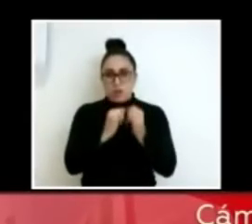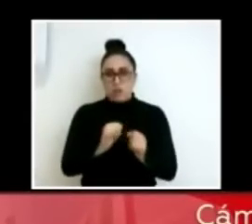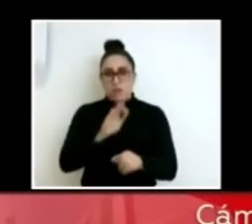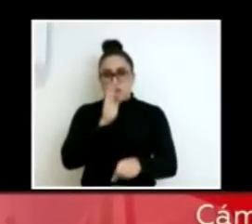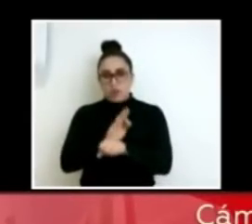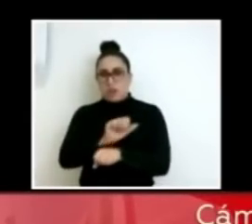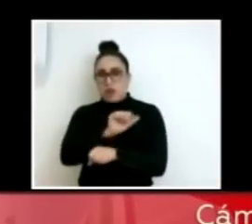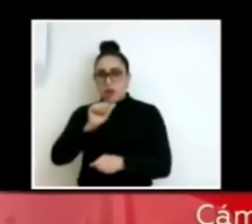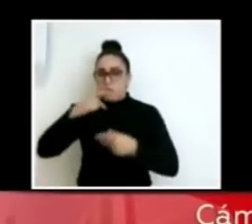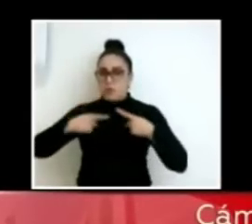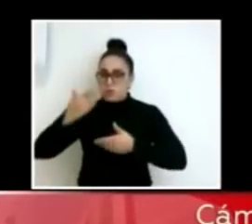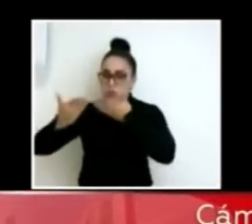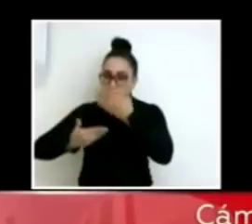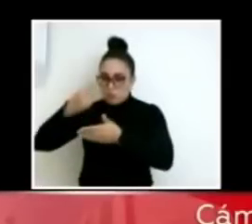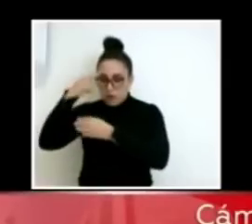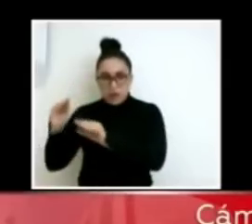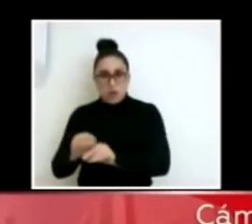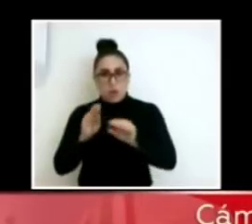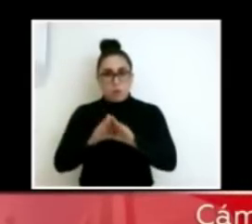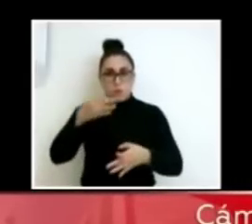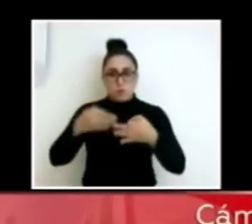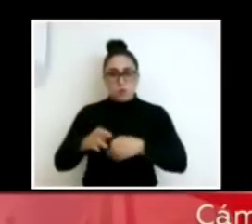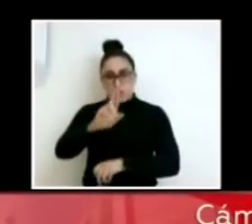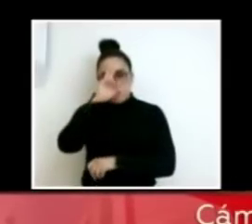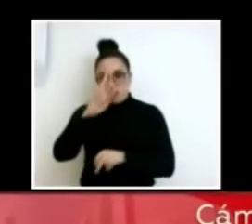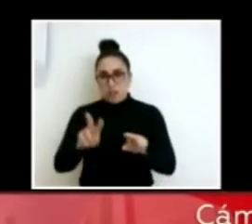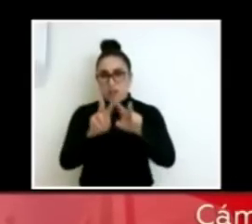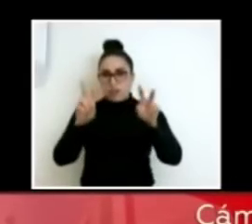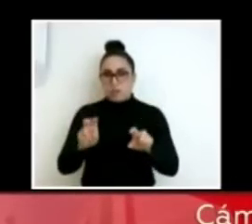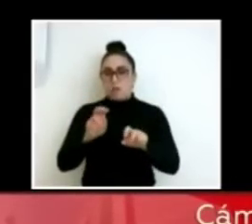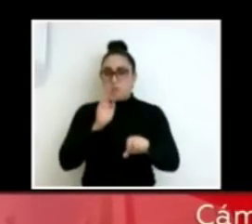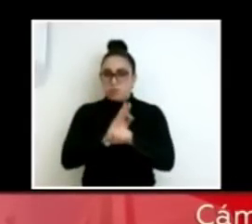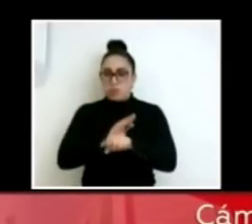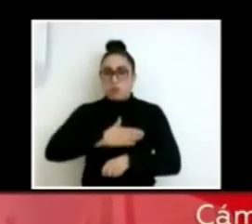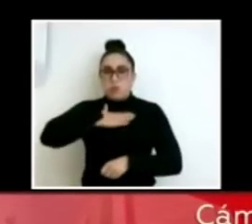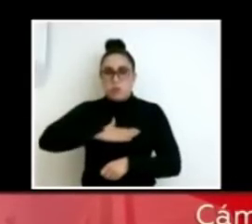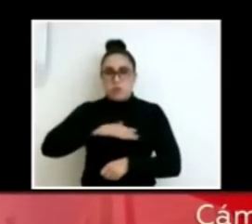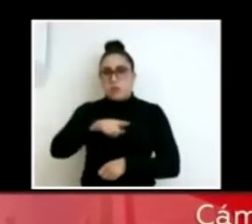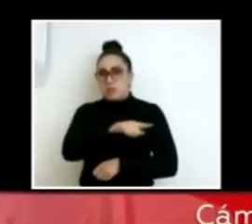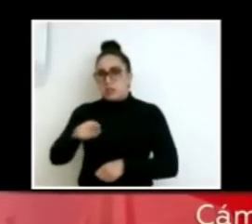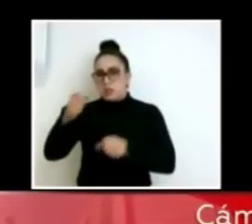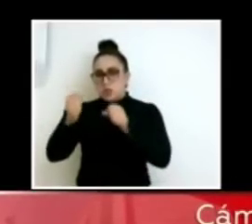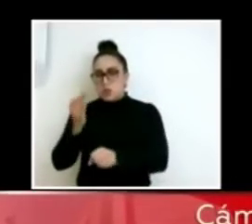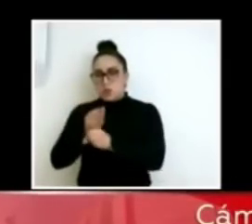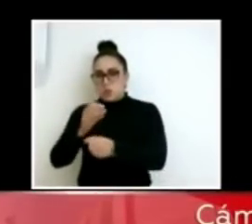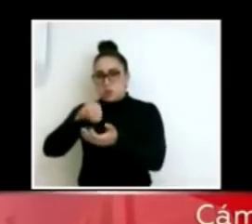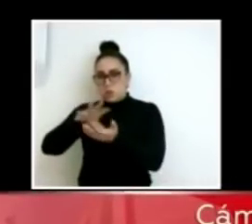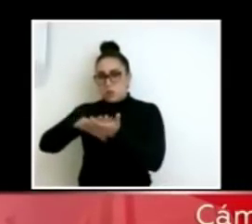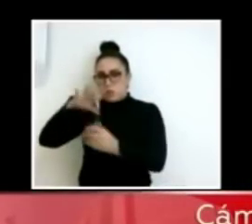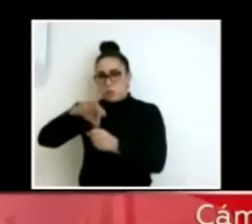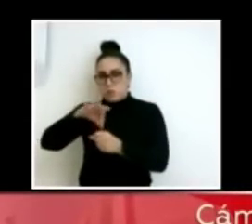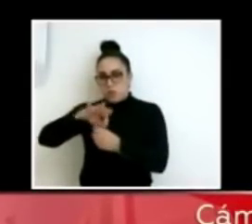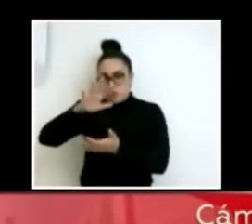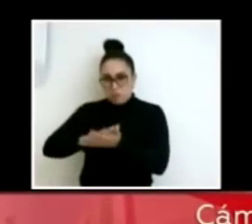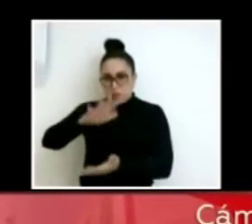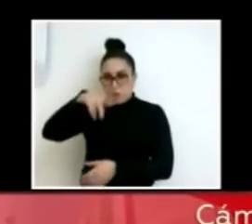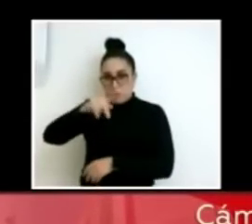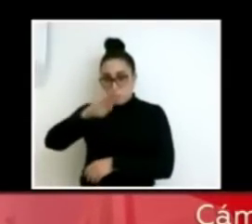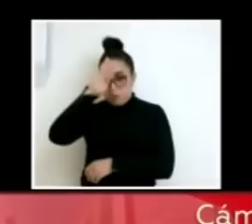judicial, de defender la libertad, de defender la justicia. Tendrán la mayoría no necesariamente la